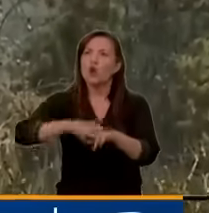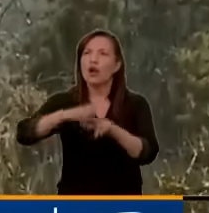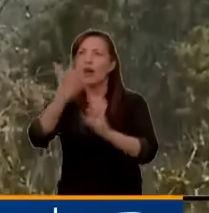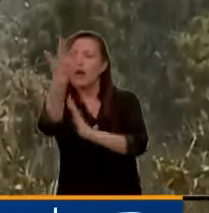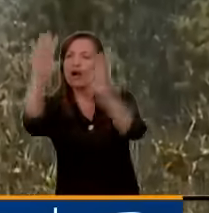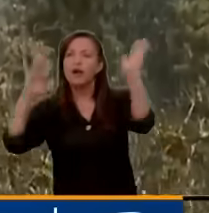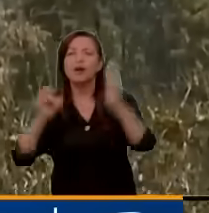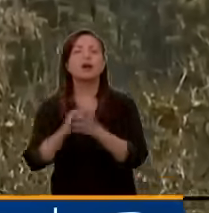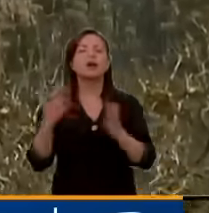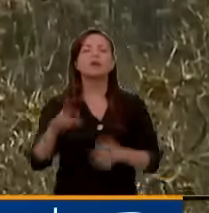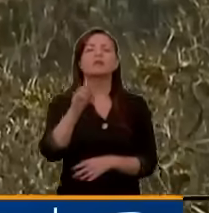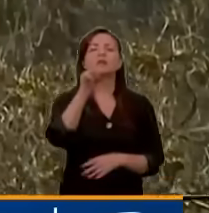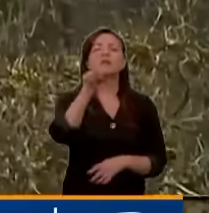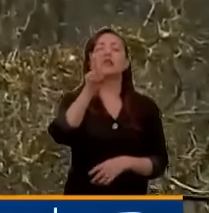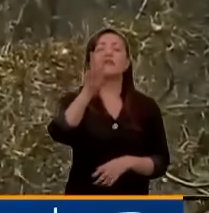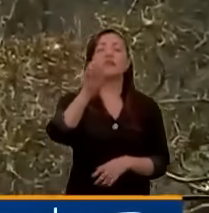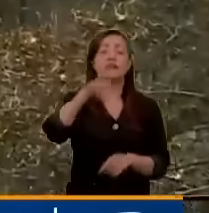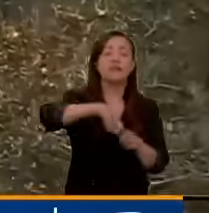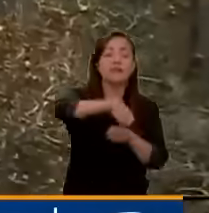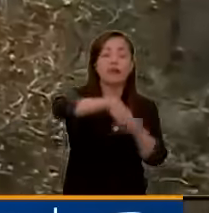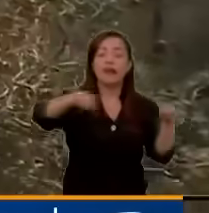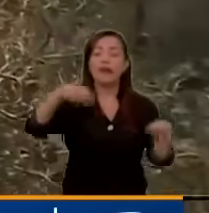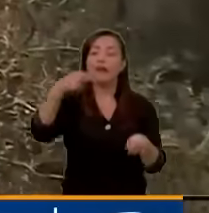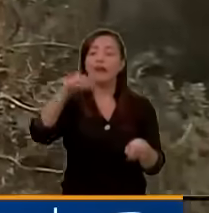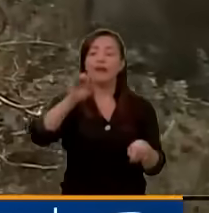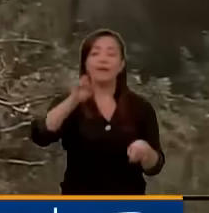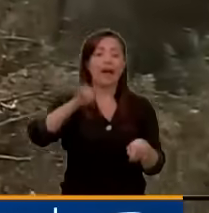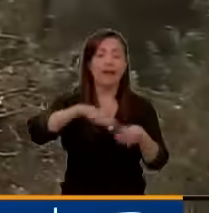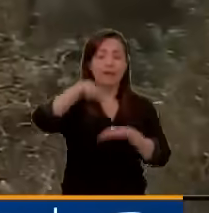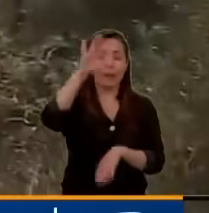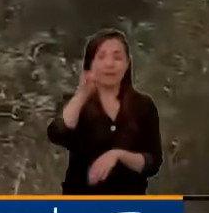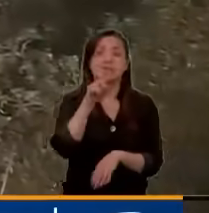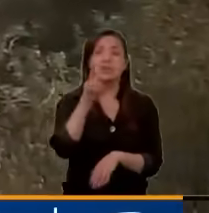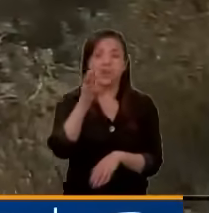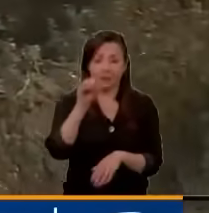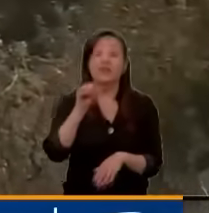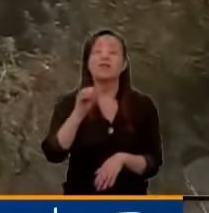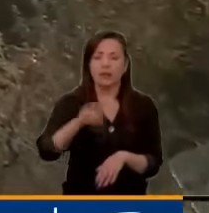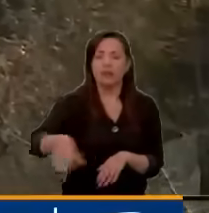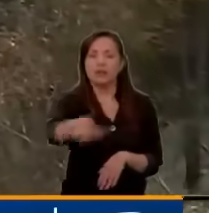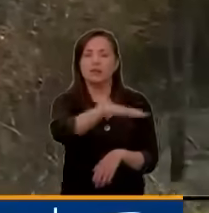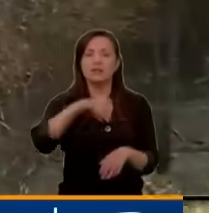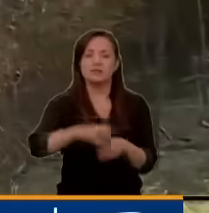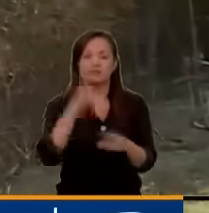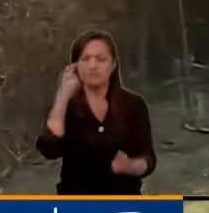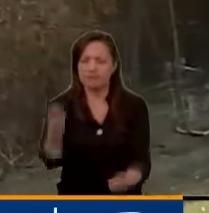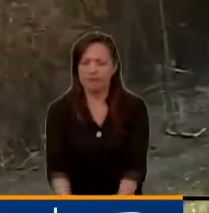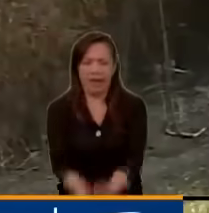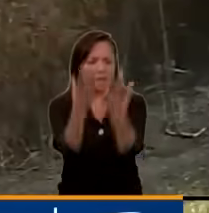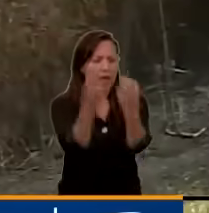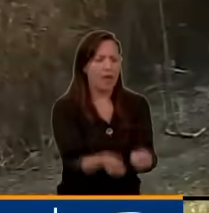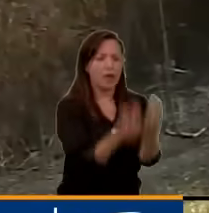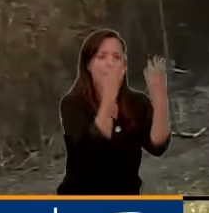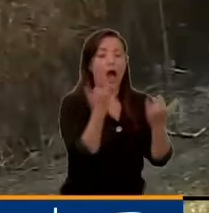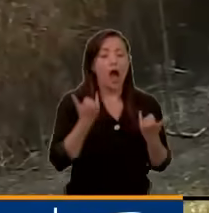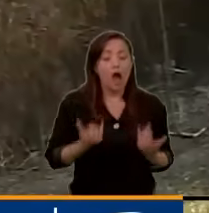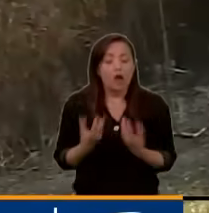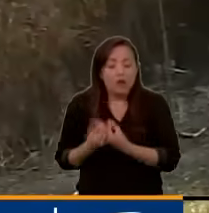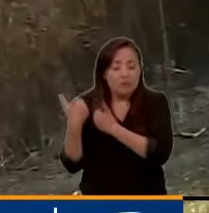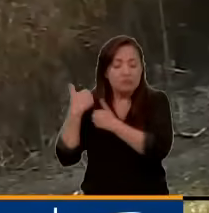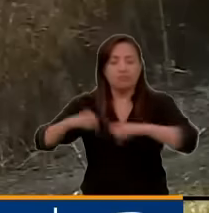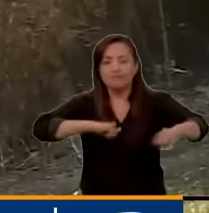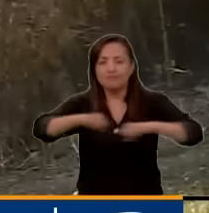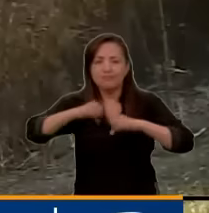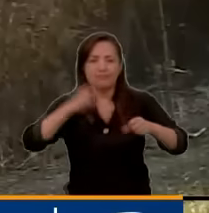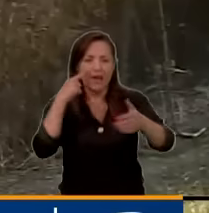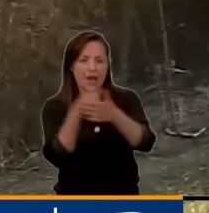de 120 hectáreas de bosque quemadas. Las autoridades pues trabajan a toda marcha para tratar de controlar este incendio,